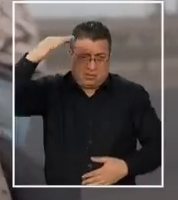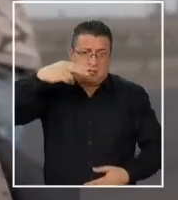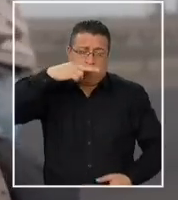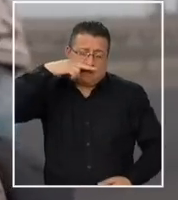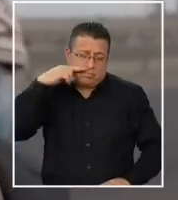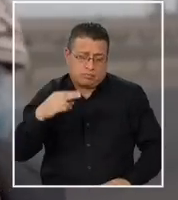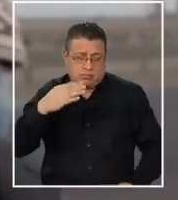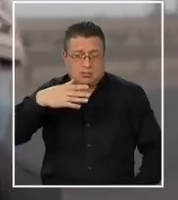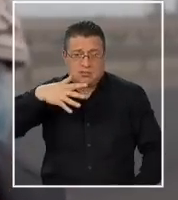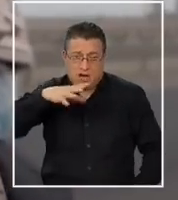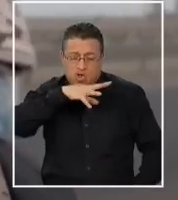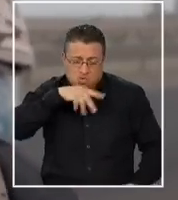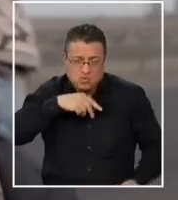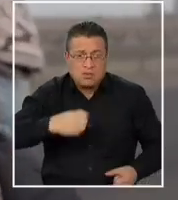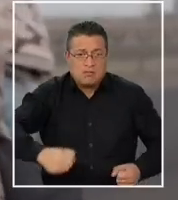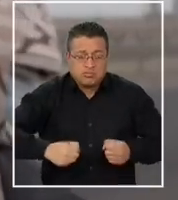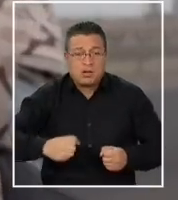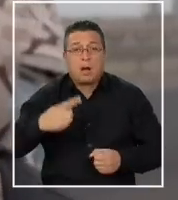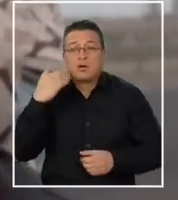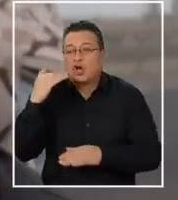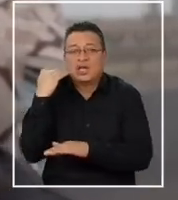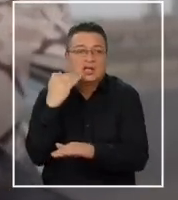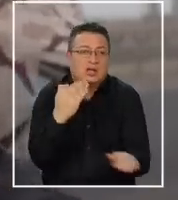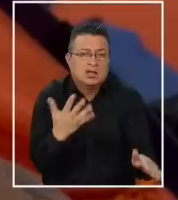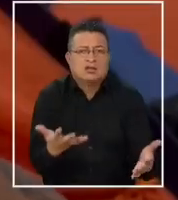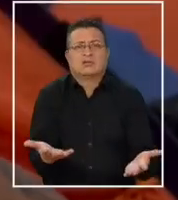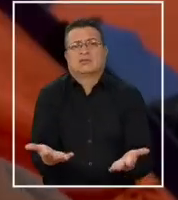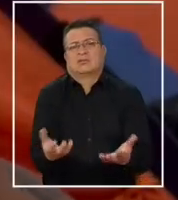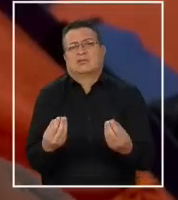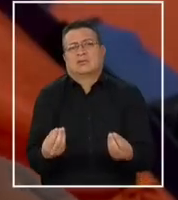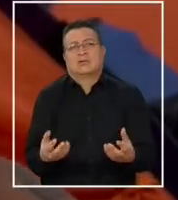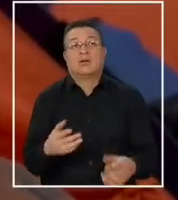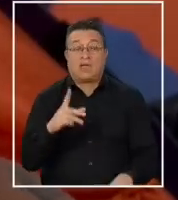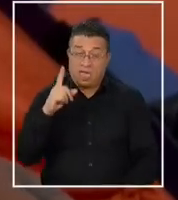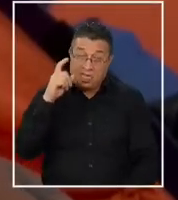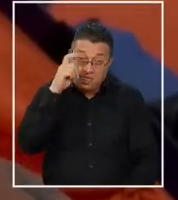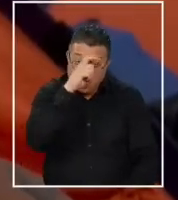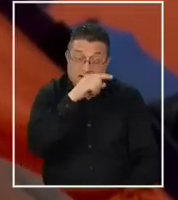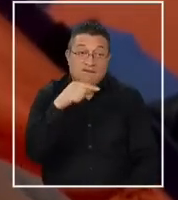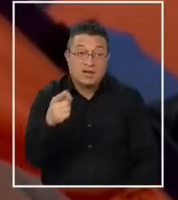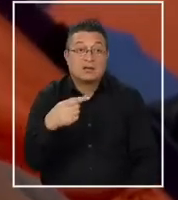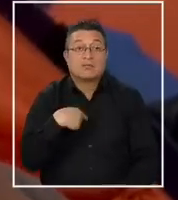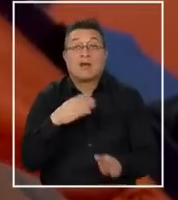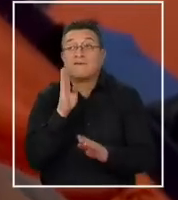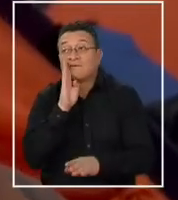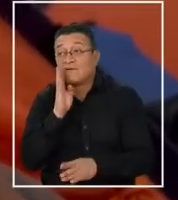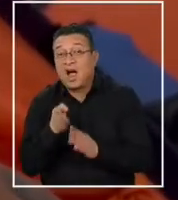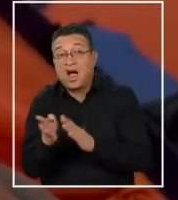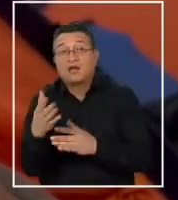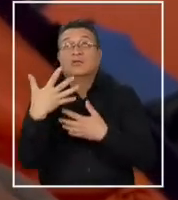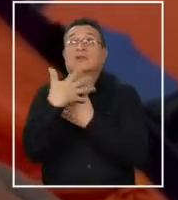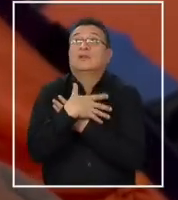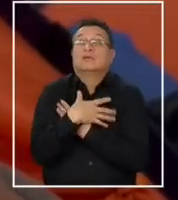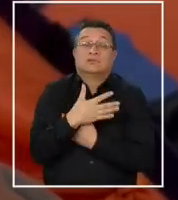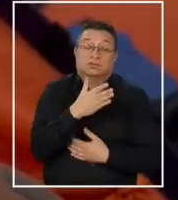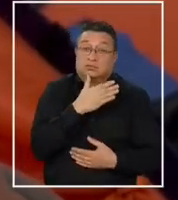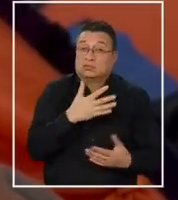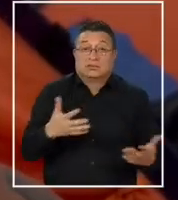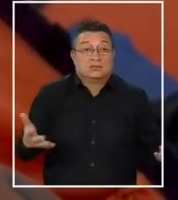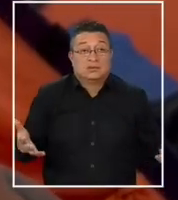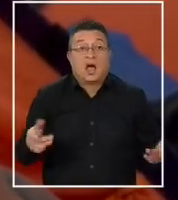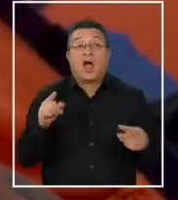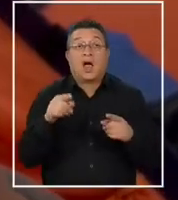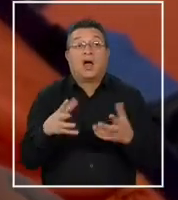aguantar porque somos adultos, pero imagínense la cantidad de niños que hay acá. Todo es difícil, ir para el baño, ducharse, no